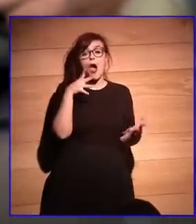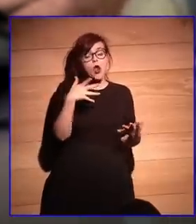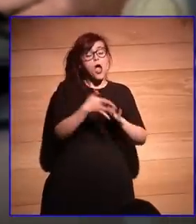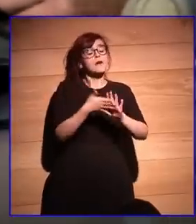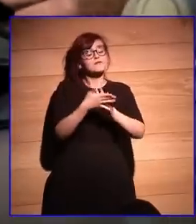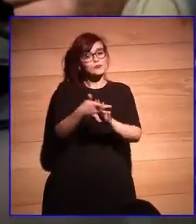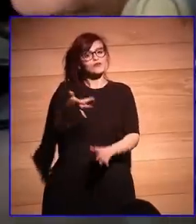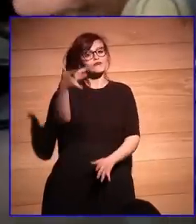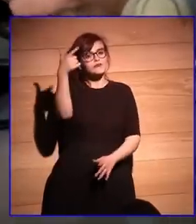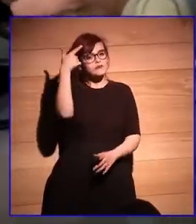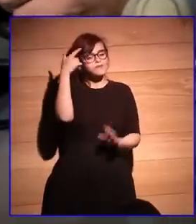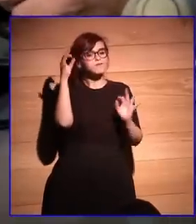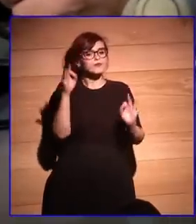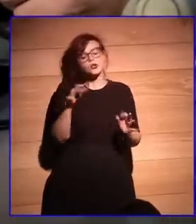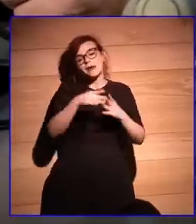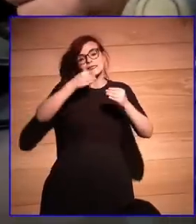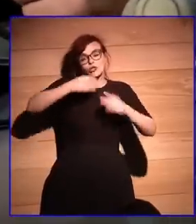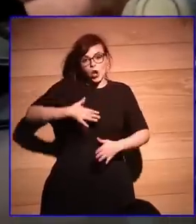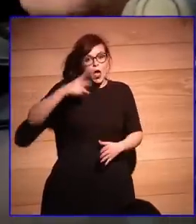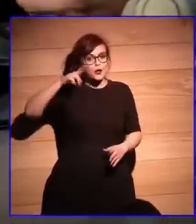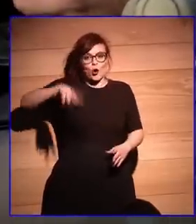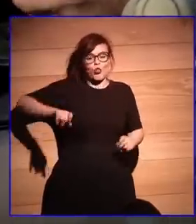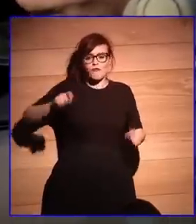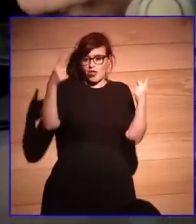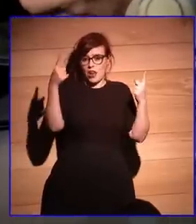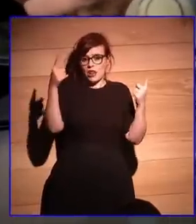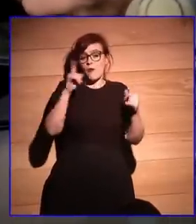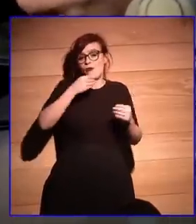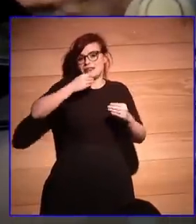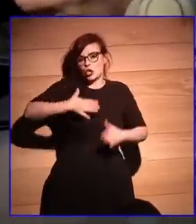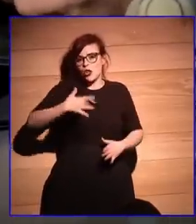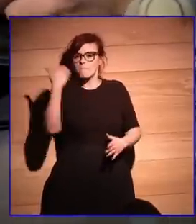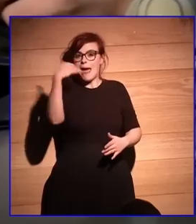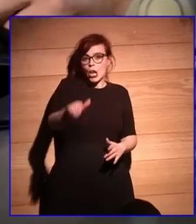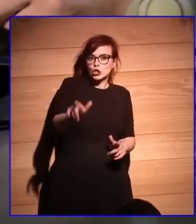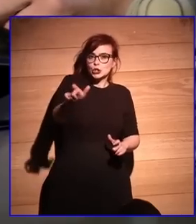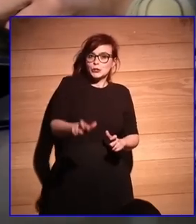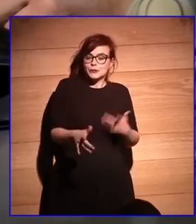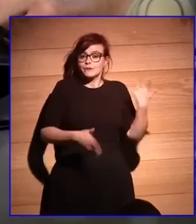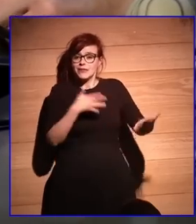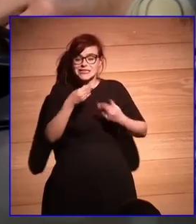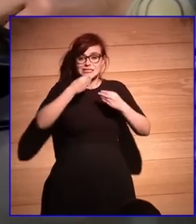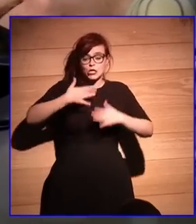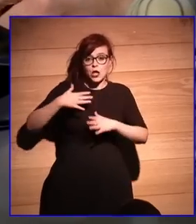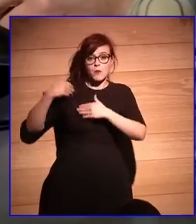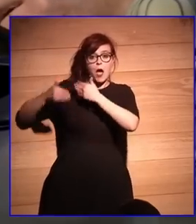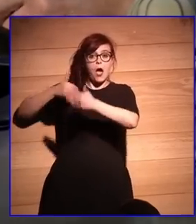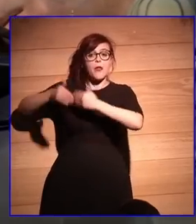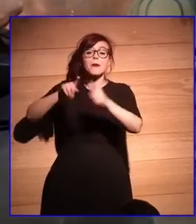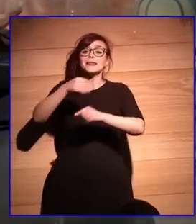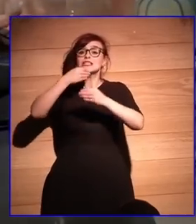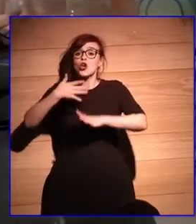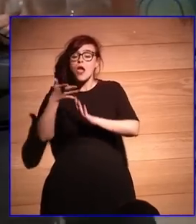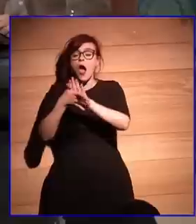esos malos de la historia reconocidos. En la historia es muy difícil reconocer malos porque según van pasando los años y según quien cuenta la